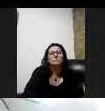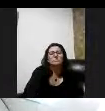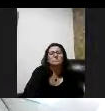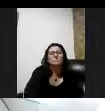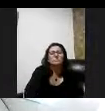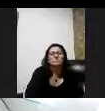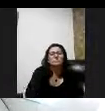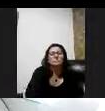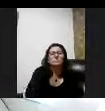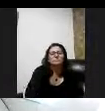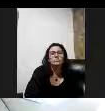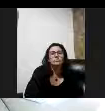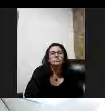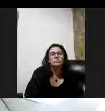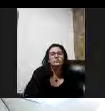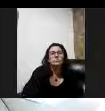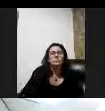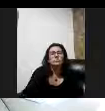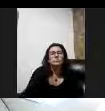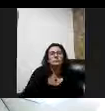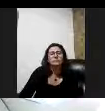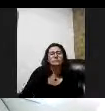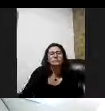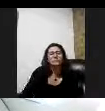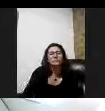interesados en recibir PrEP,